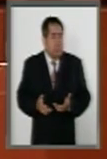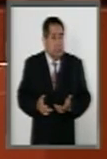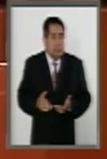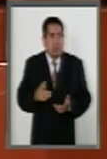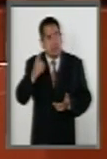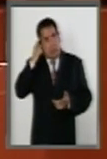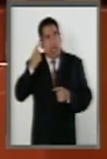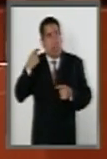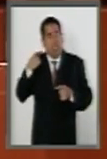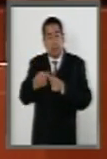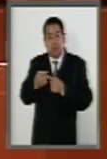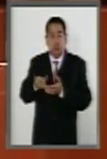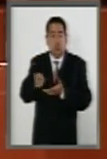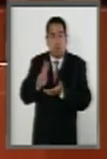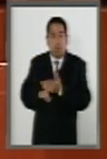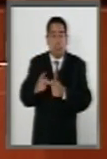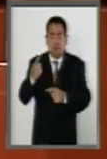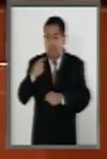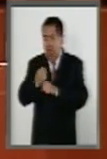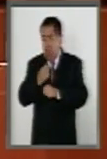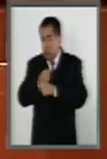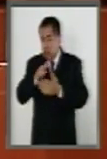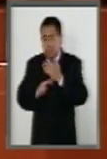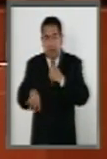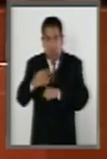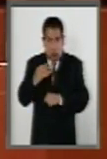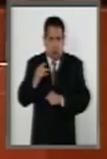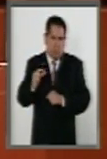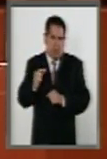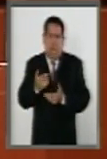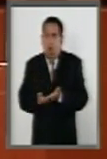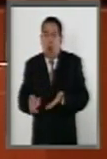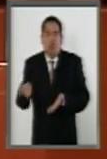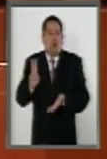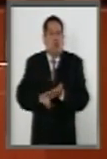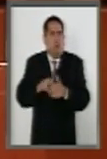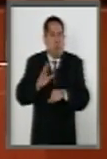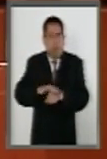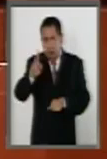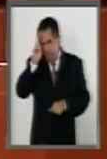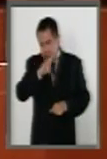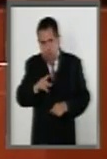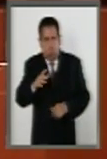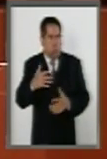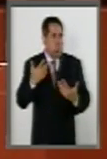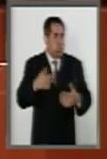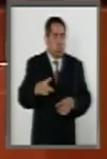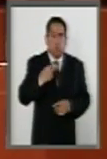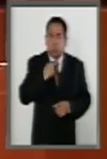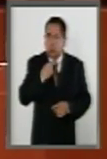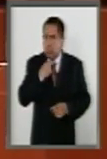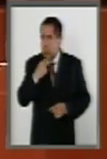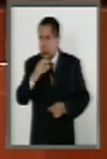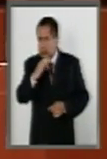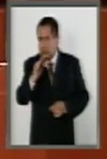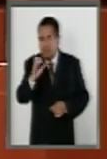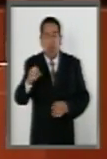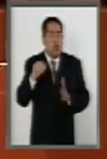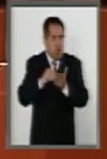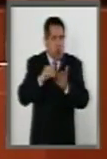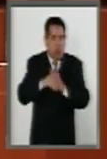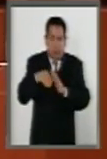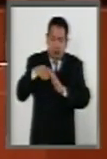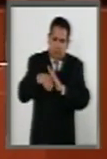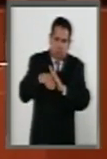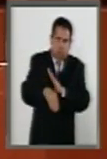del doble de lo que perdió en 2014. El agravamiento de su situación financiera continúa este